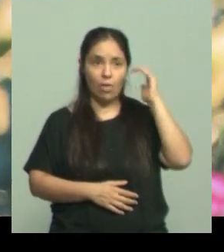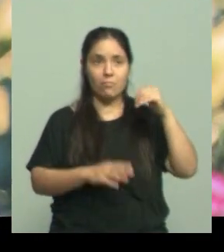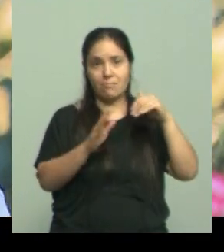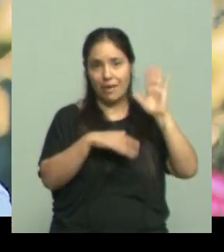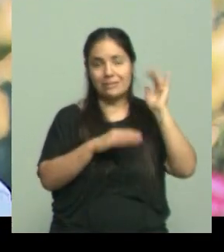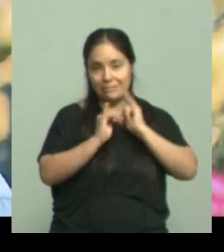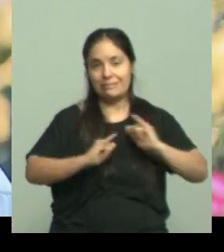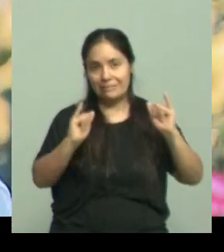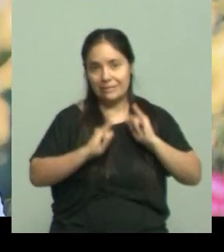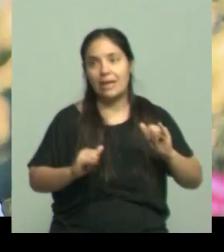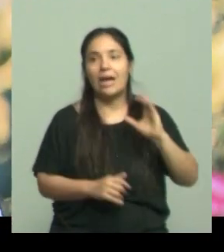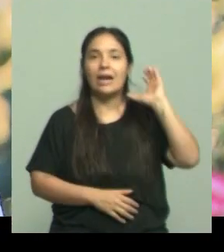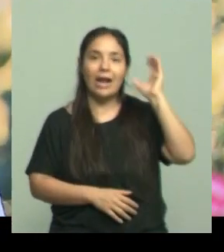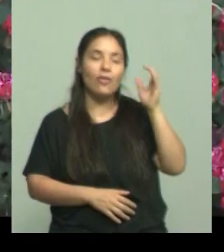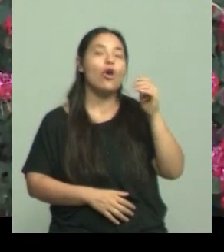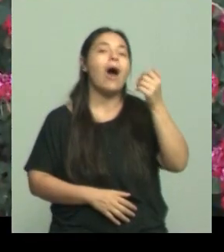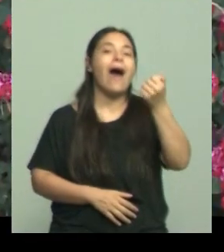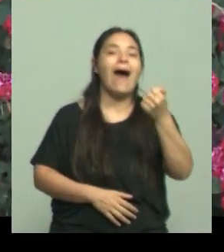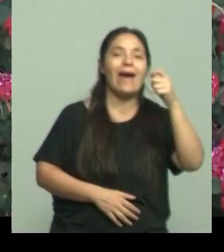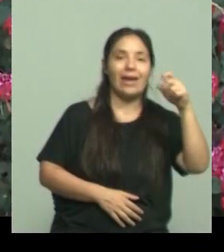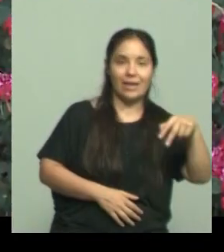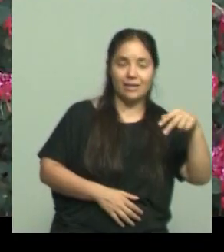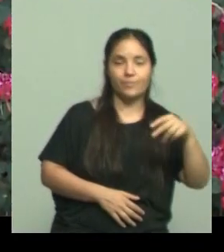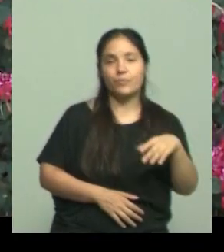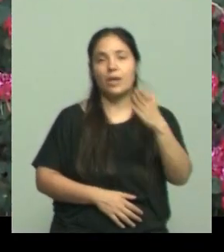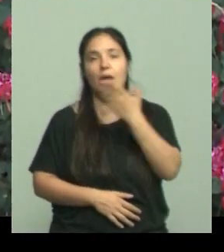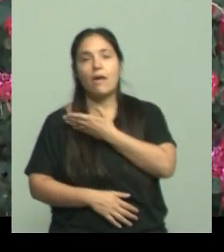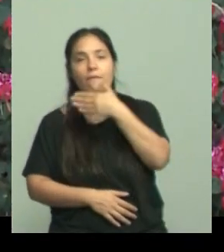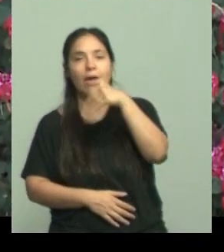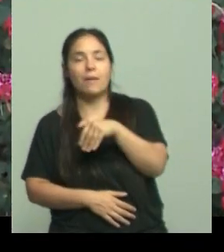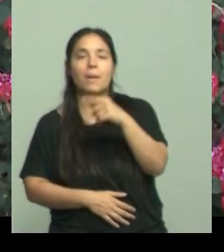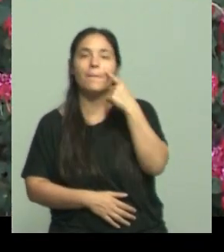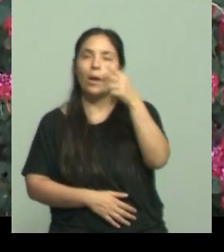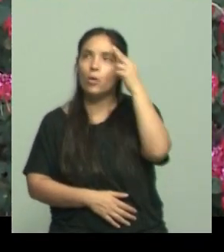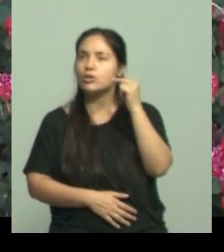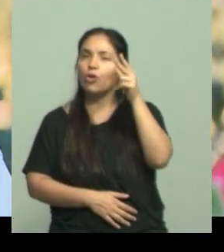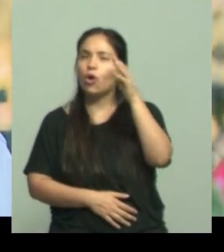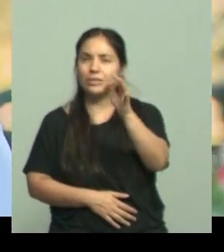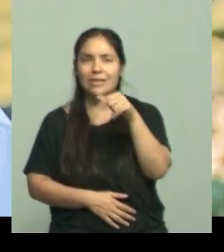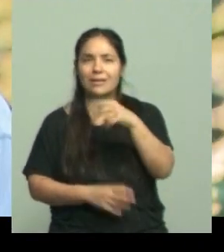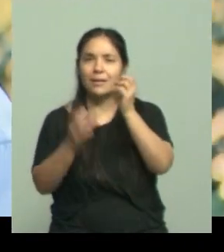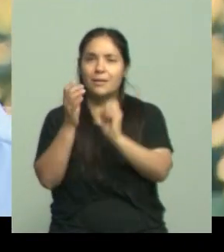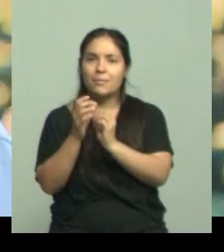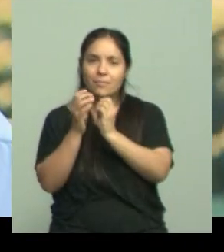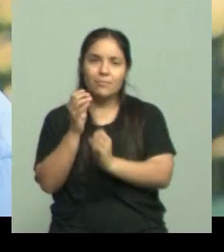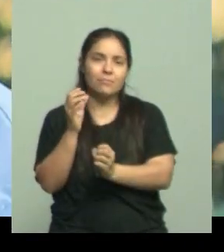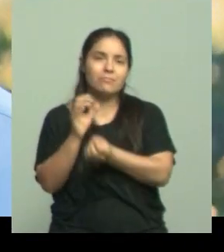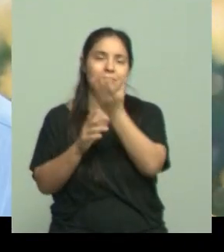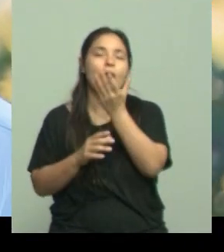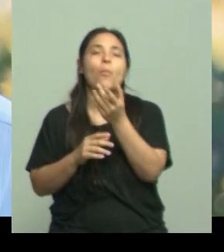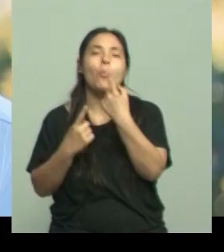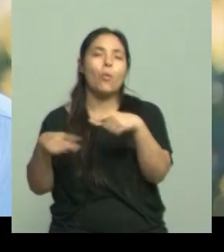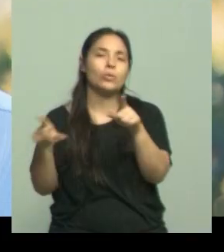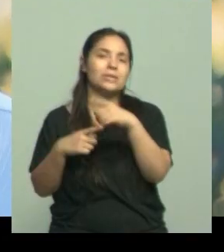mucha penetración, pero las radios AM, las FM que arrancaron también por allá por los 80 con más fortaleza, primero eran música